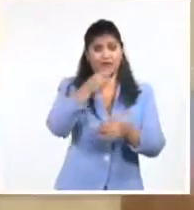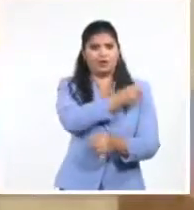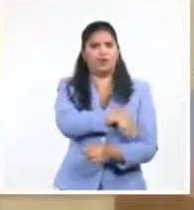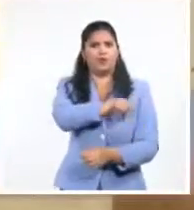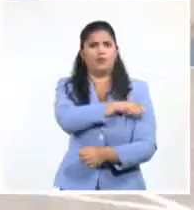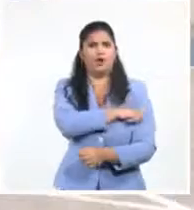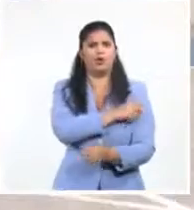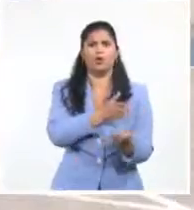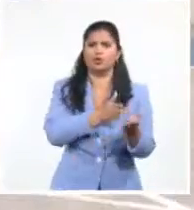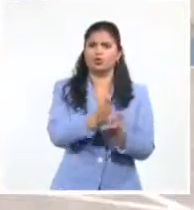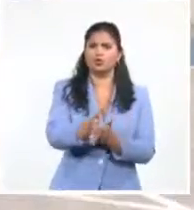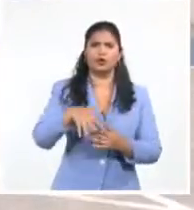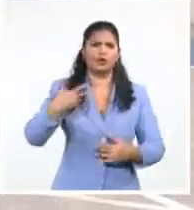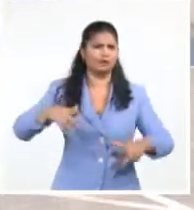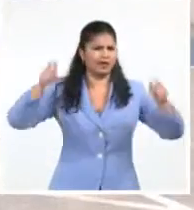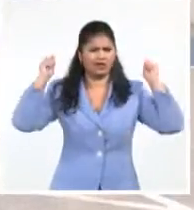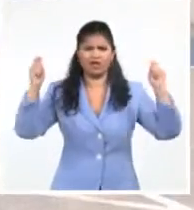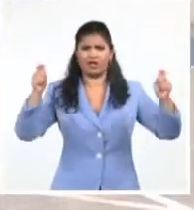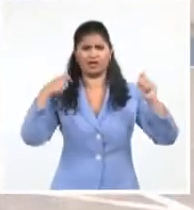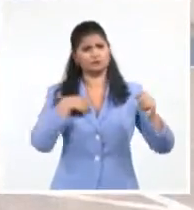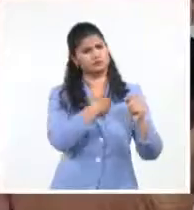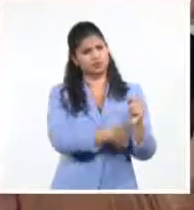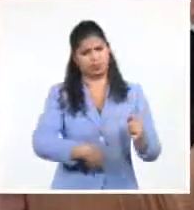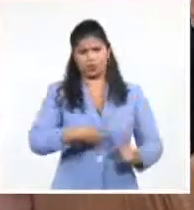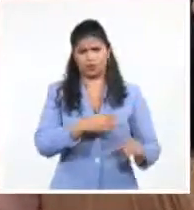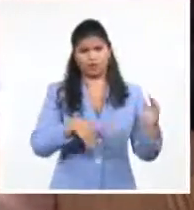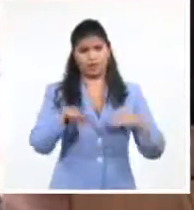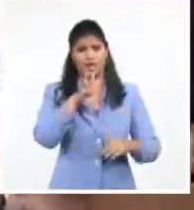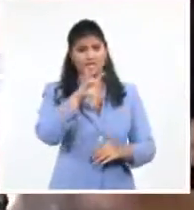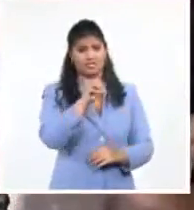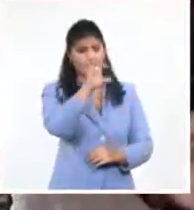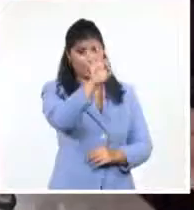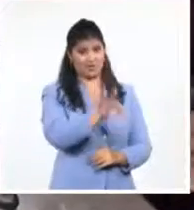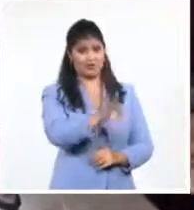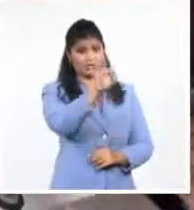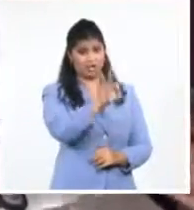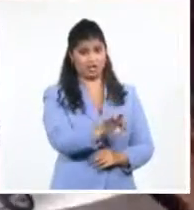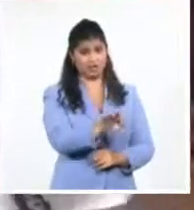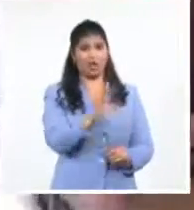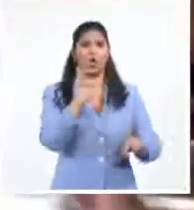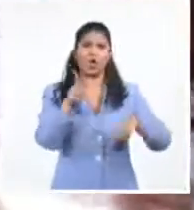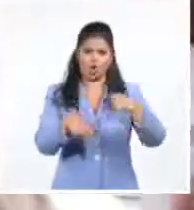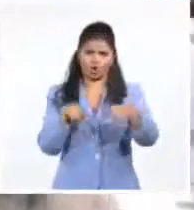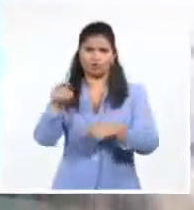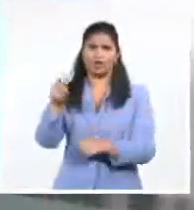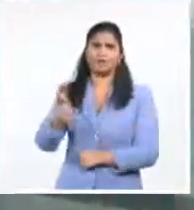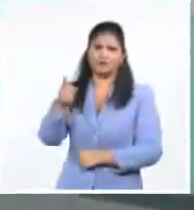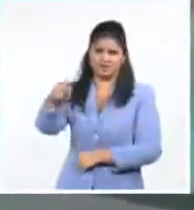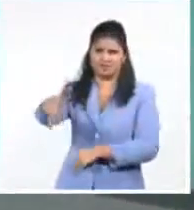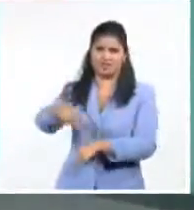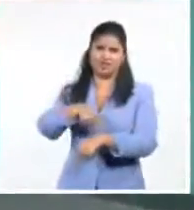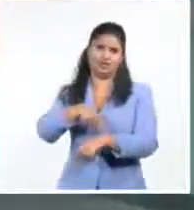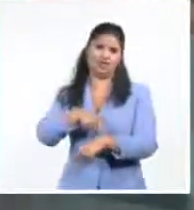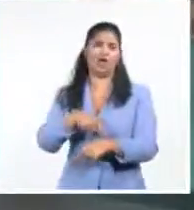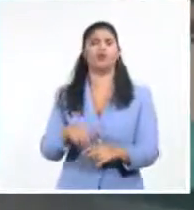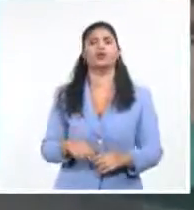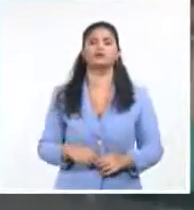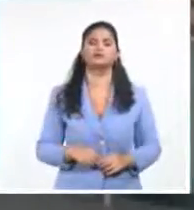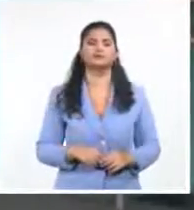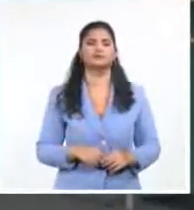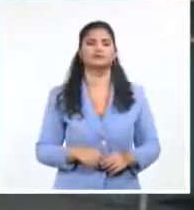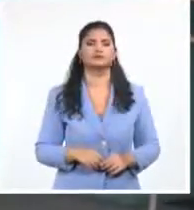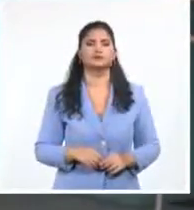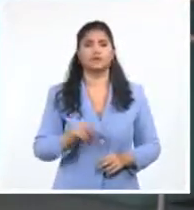va imponiendo con más del 50% de los votos, y todo ello a pesar de un proceso electoral particularmente violento. Este